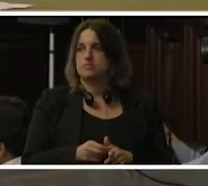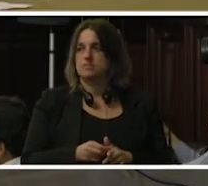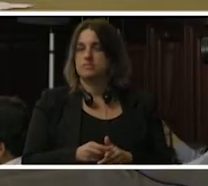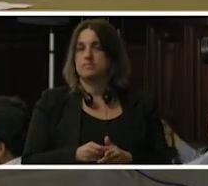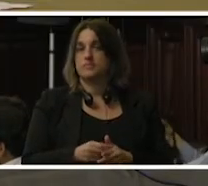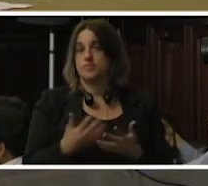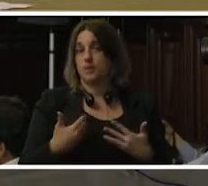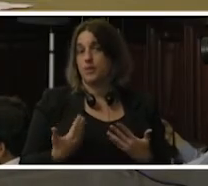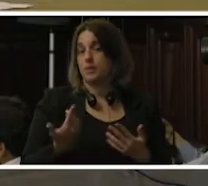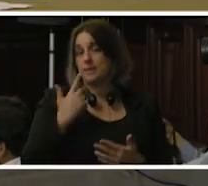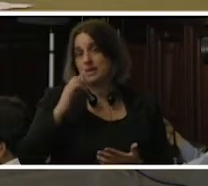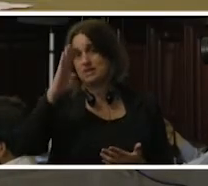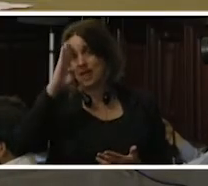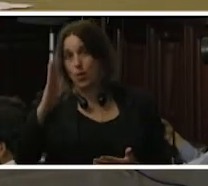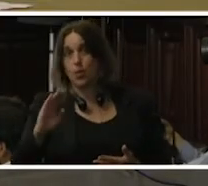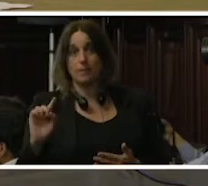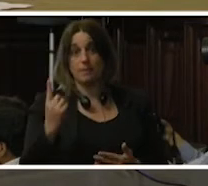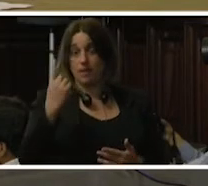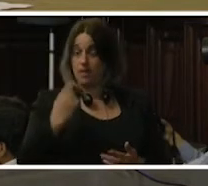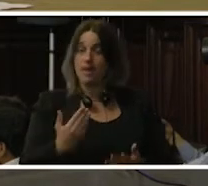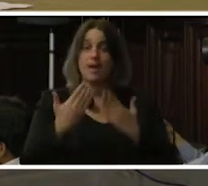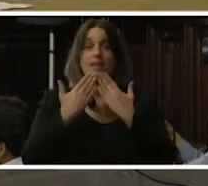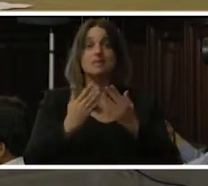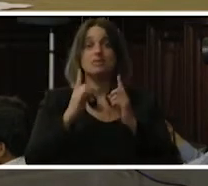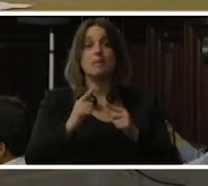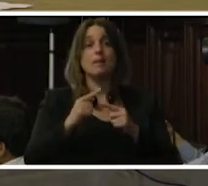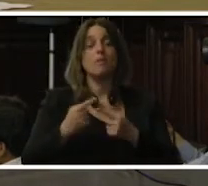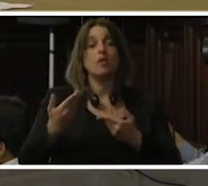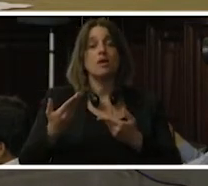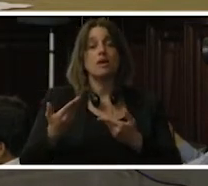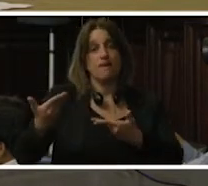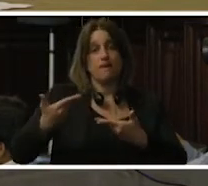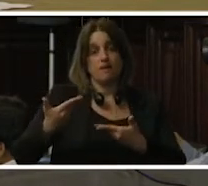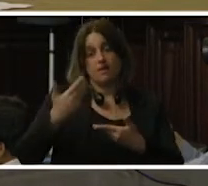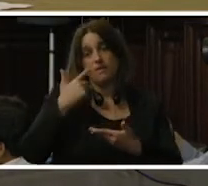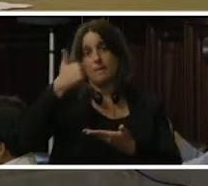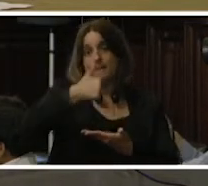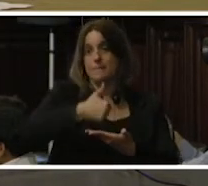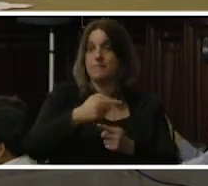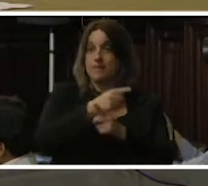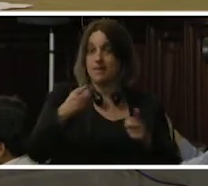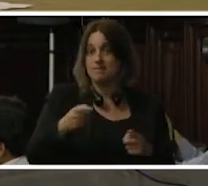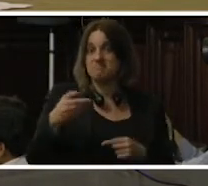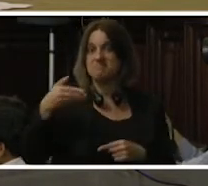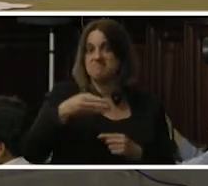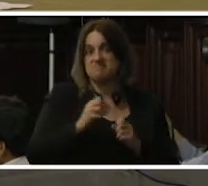Bueno, mi saludo y mi agradecimiento por la presencia de ustedes, de toda